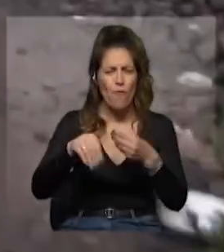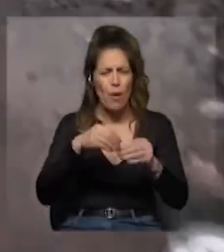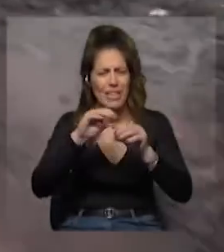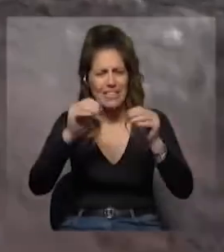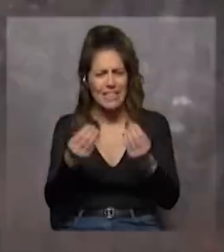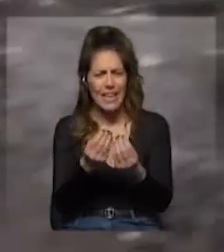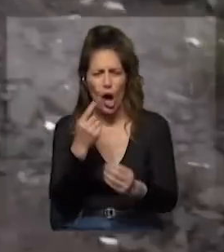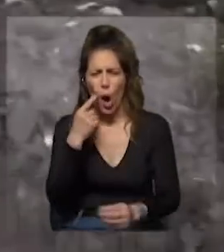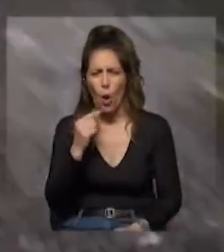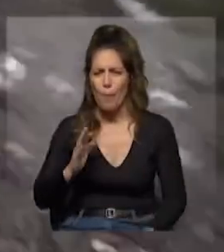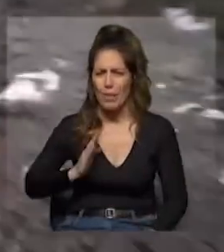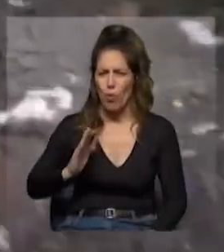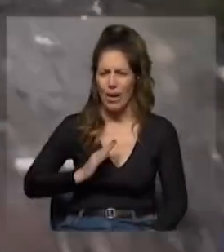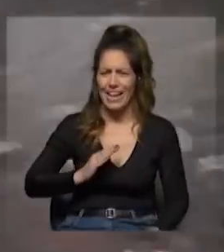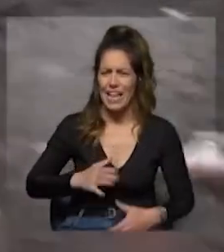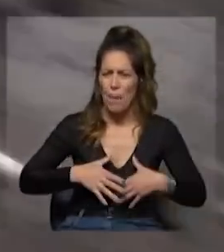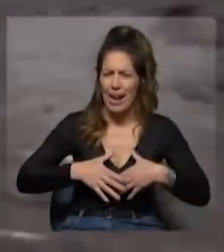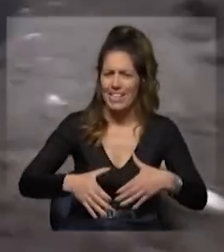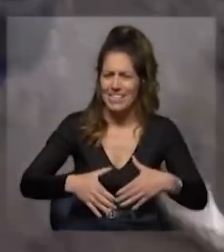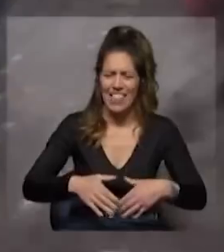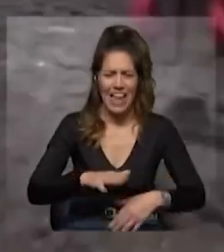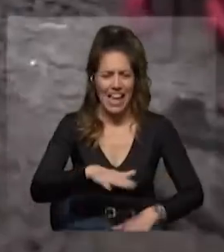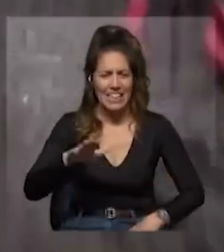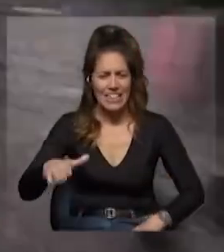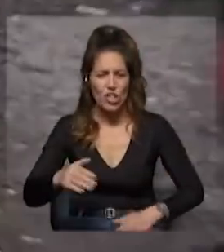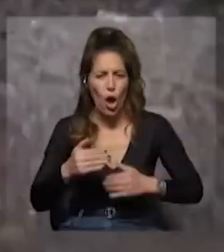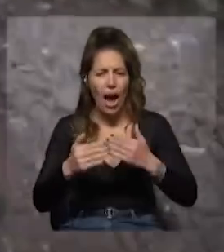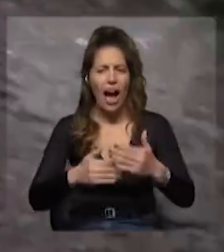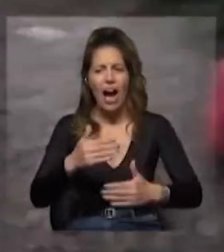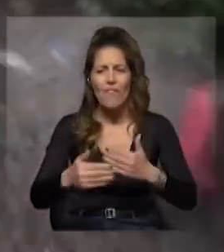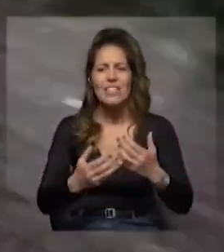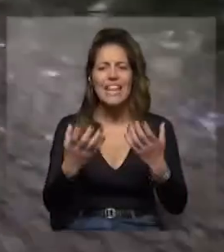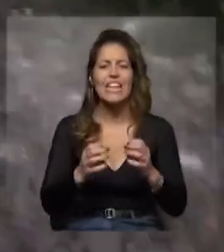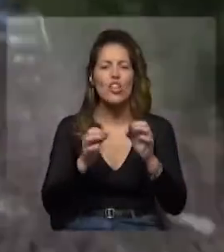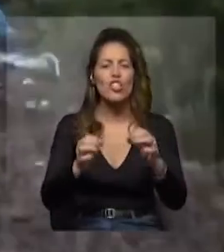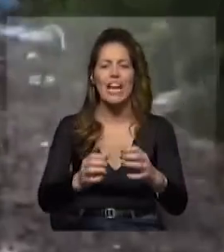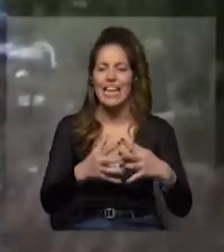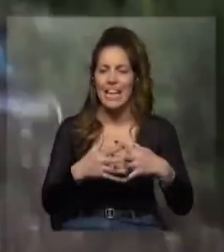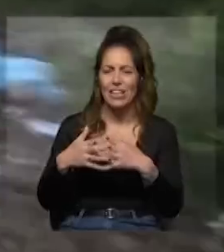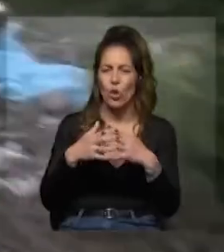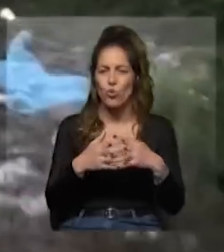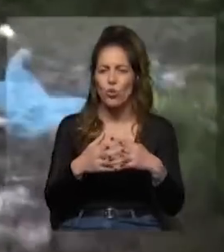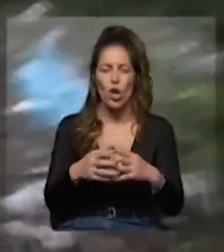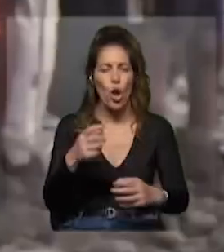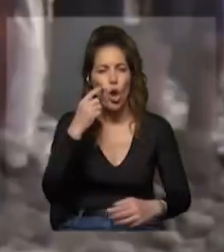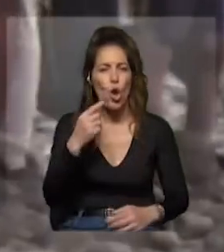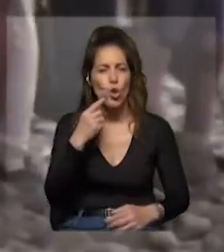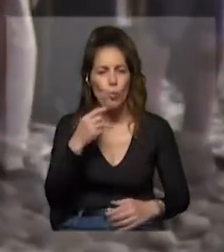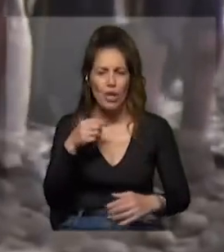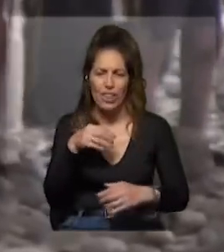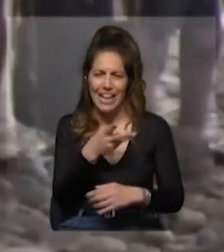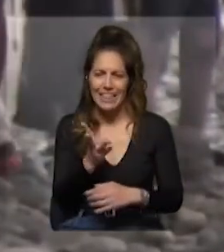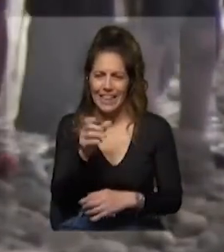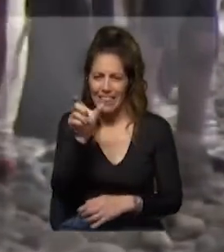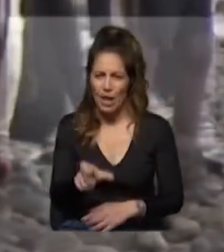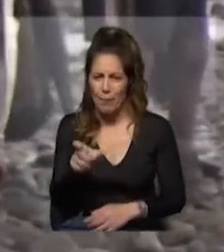y mujeres algunas embarazadas y niños avanzan en su intento de llegar a Estados Unidos las cifras de cruces alcanzadas en este ejercicio